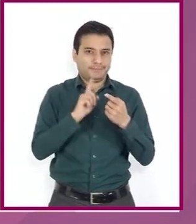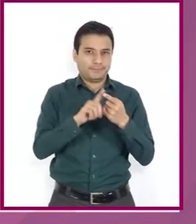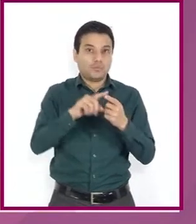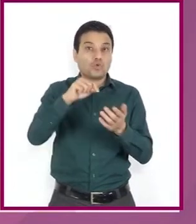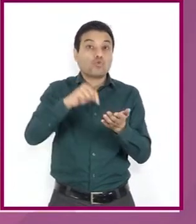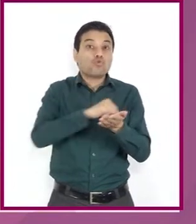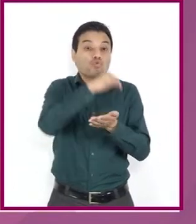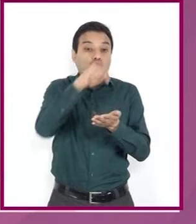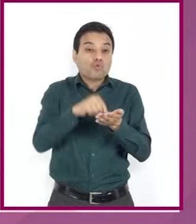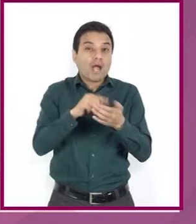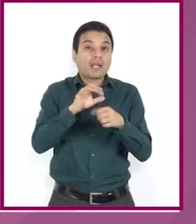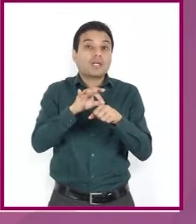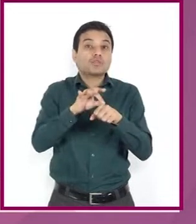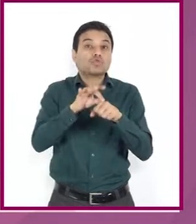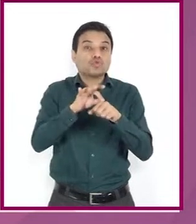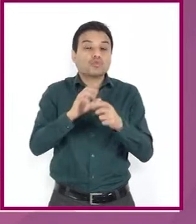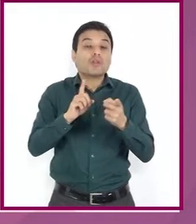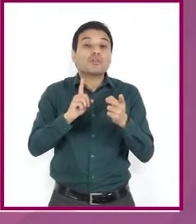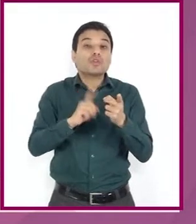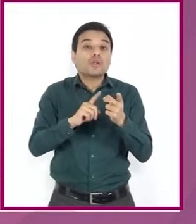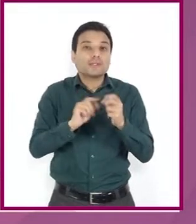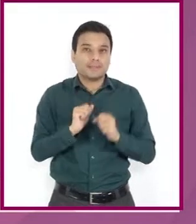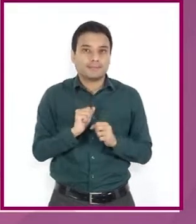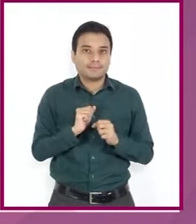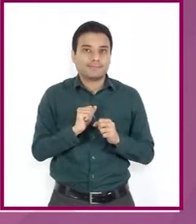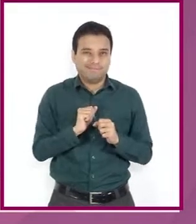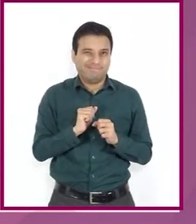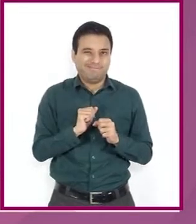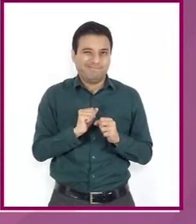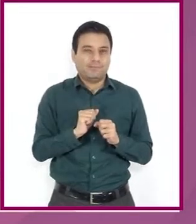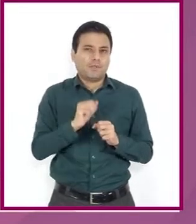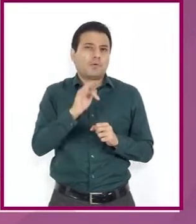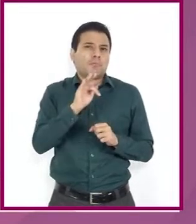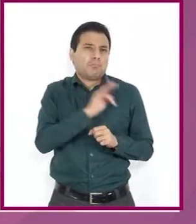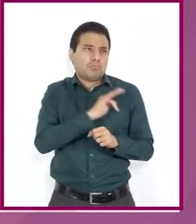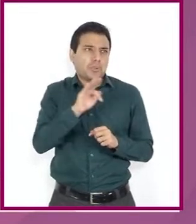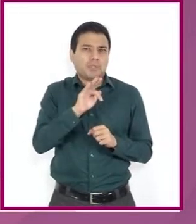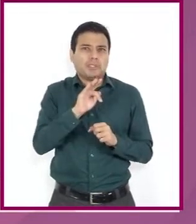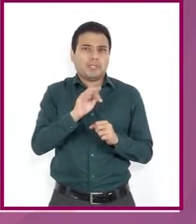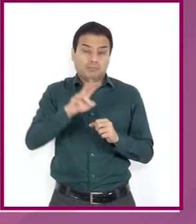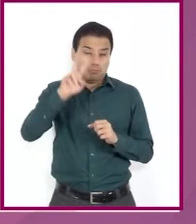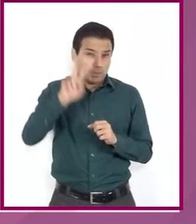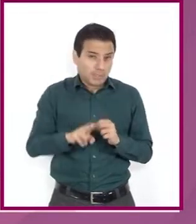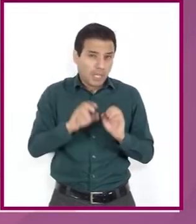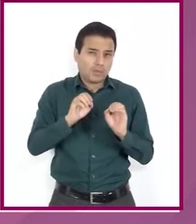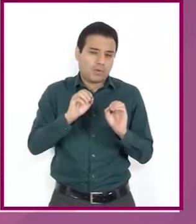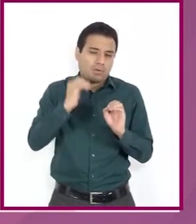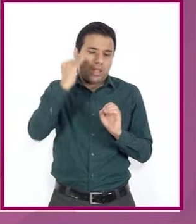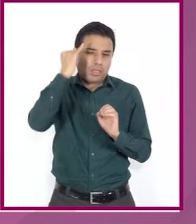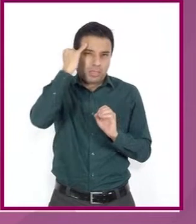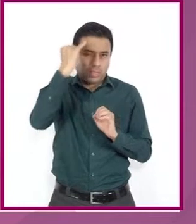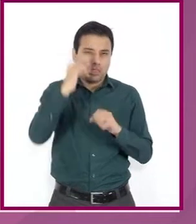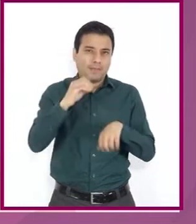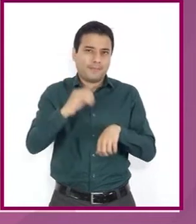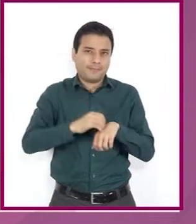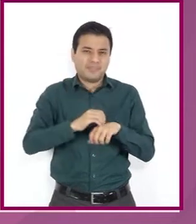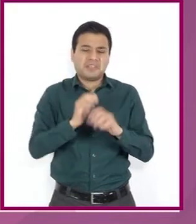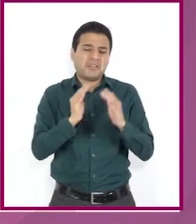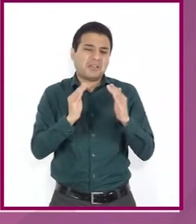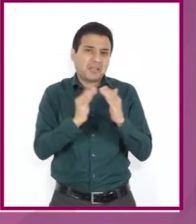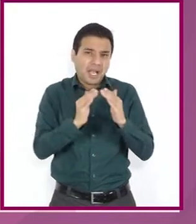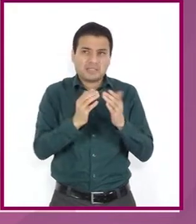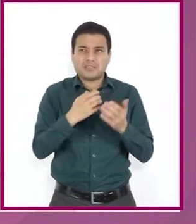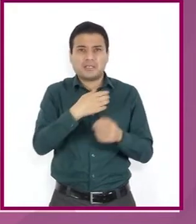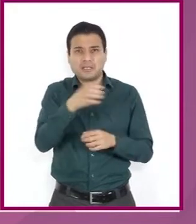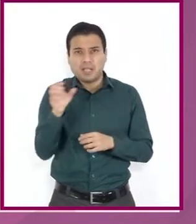lugar físico donde se desarrolla la historia y puede ser real o imaginario. Casa, campo,